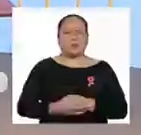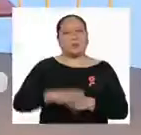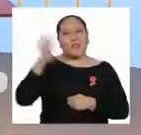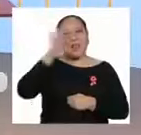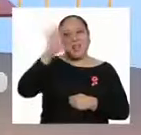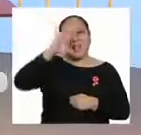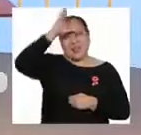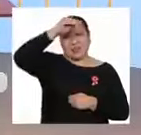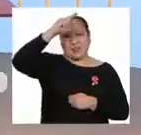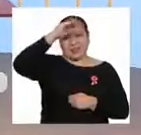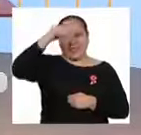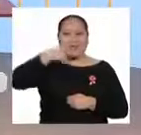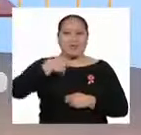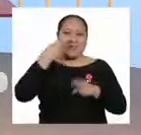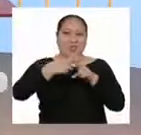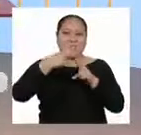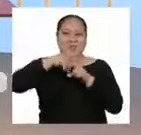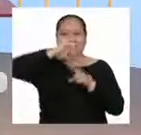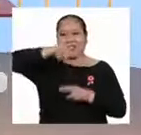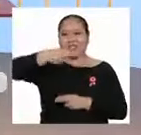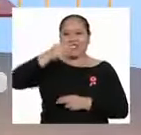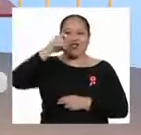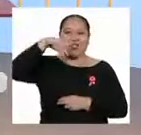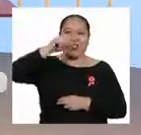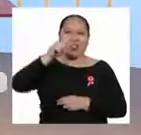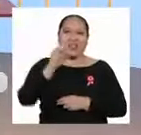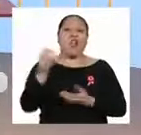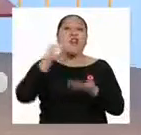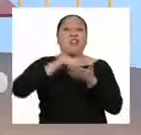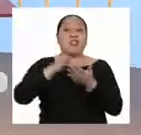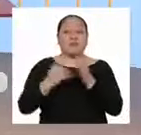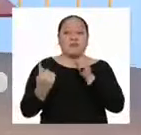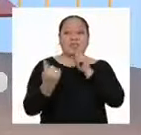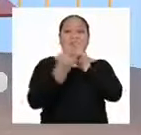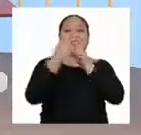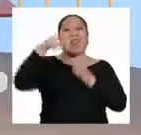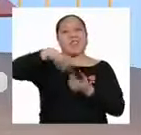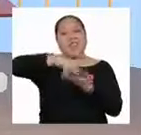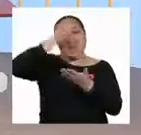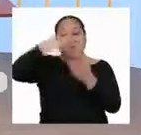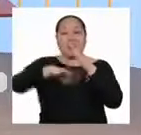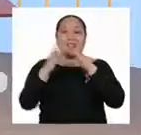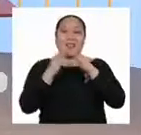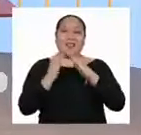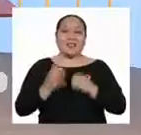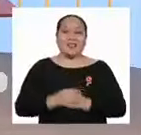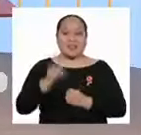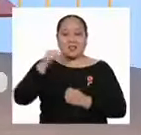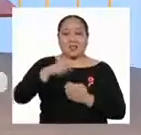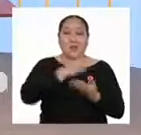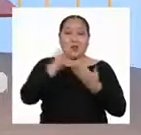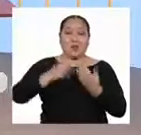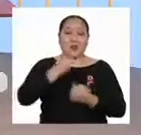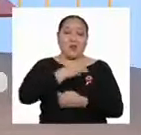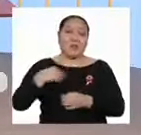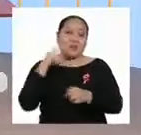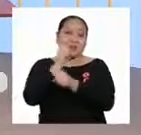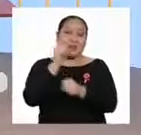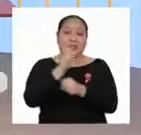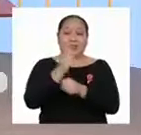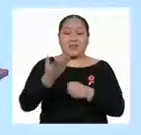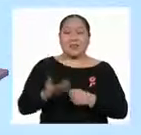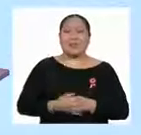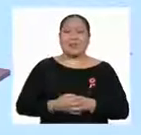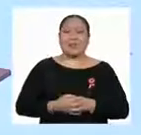Hola chicas y chicos, soy Jonathan Hernández y hoy nos volvemos a encontrar en Aprendo en Casa, una iniciativa del Ministerio